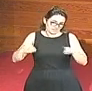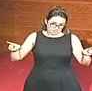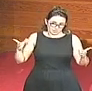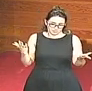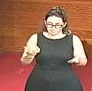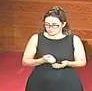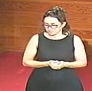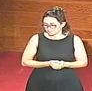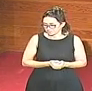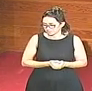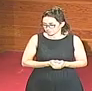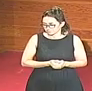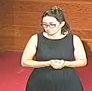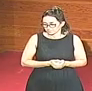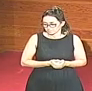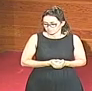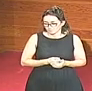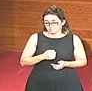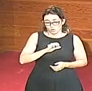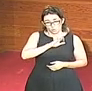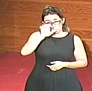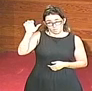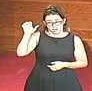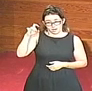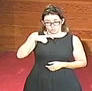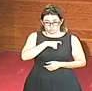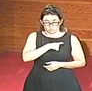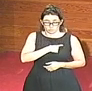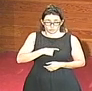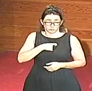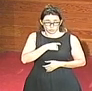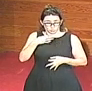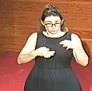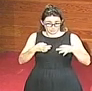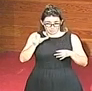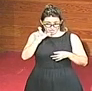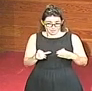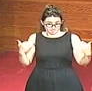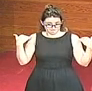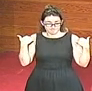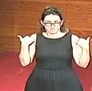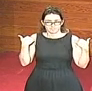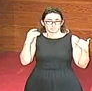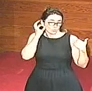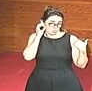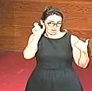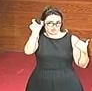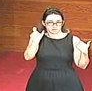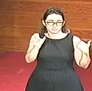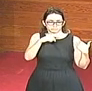La comisaria de justicia europea, Vera Jourová, cuando le preguntaron si en la Unión Europea